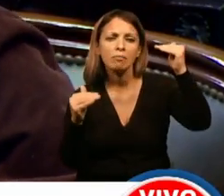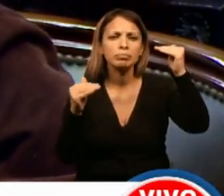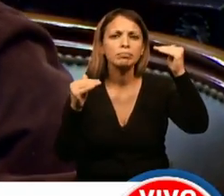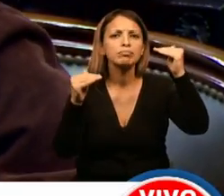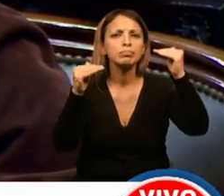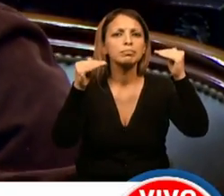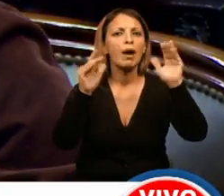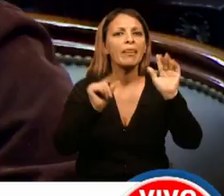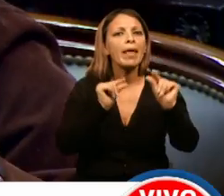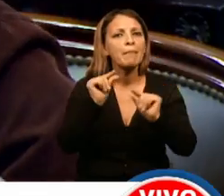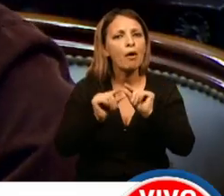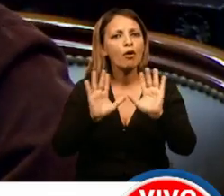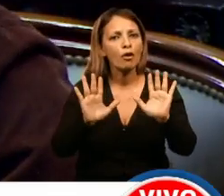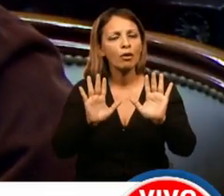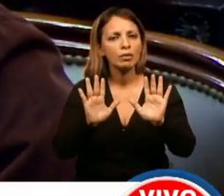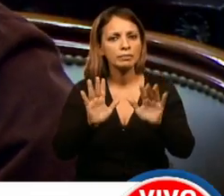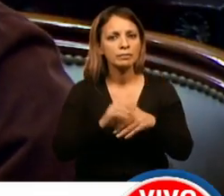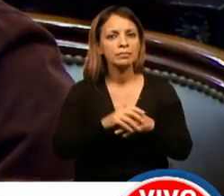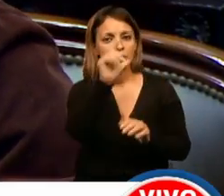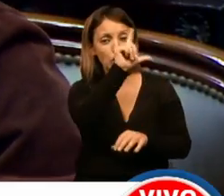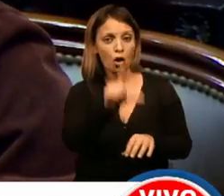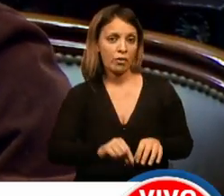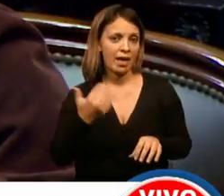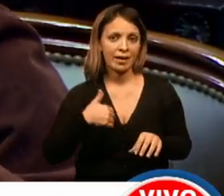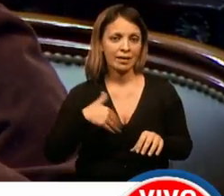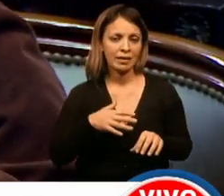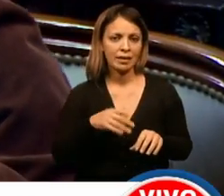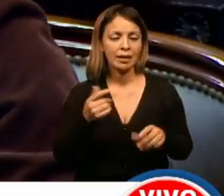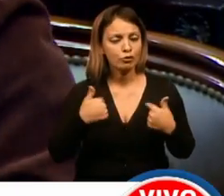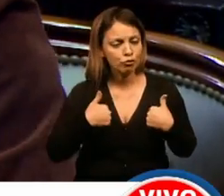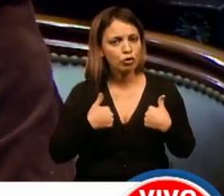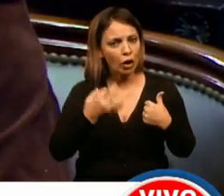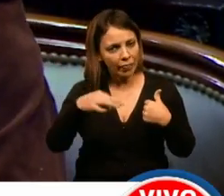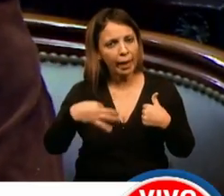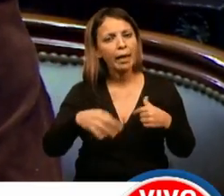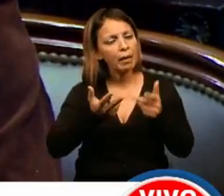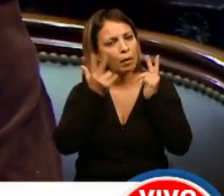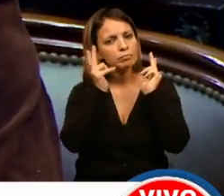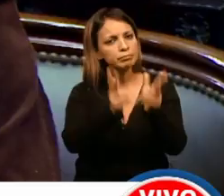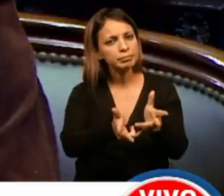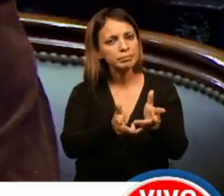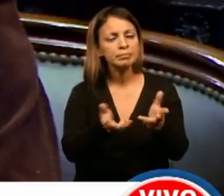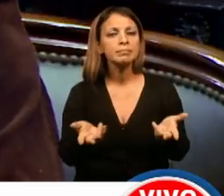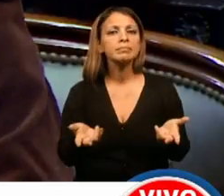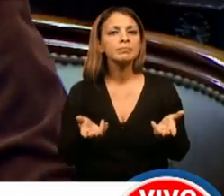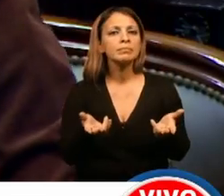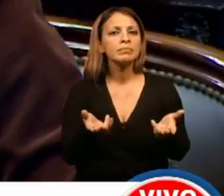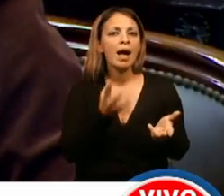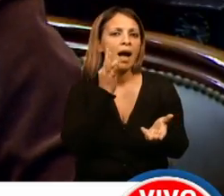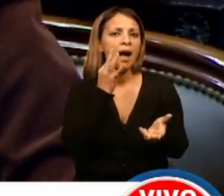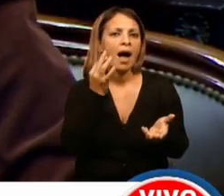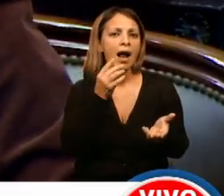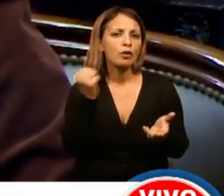tenemos en nuestro país y no puedo no dejar de mencionar como se ha mencionado acá algo que